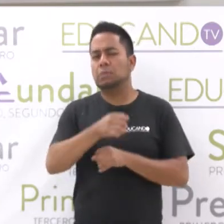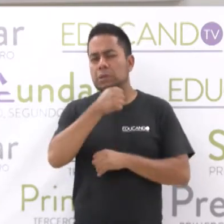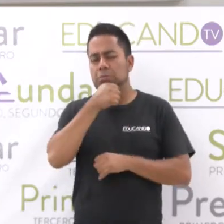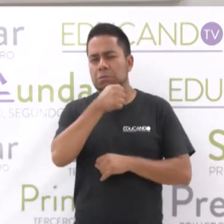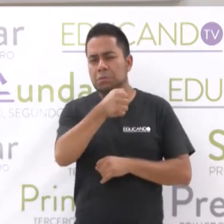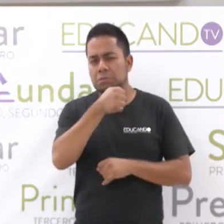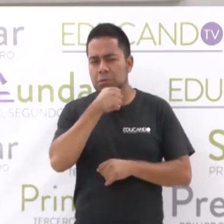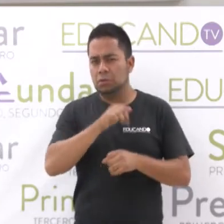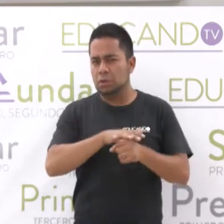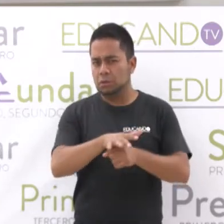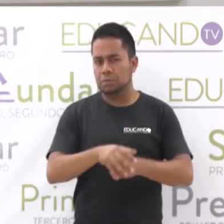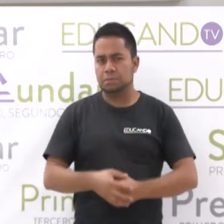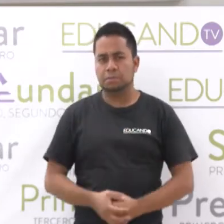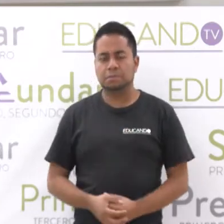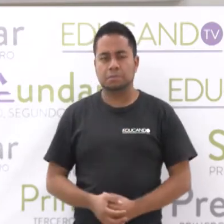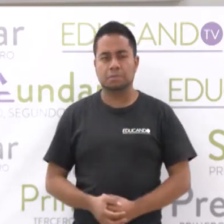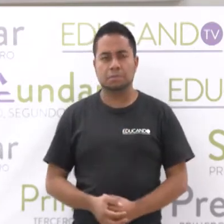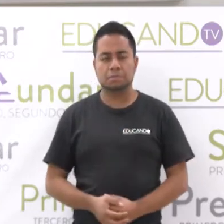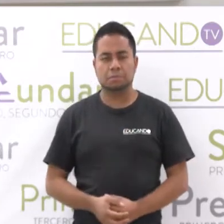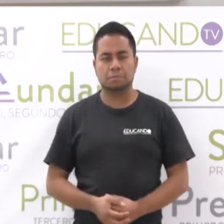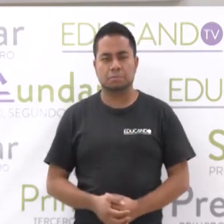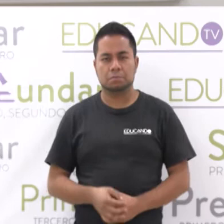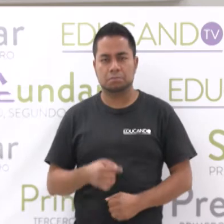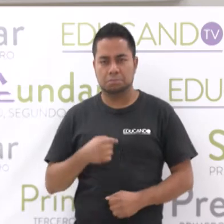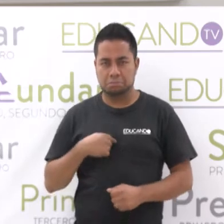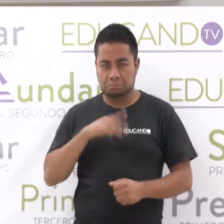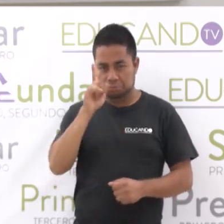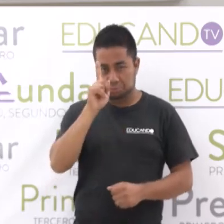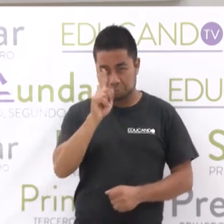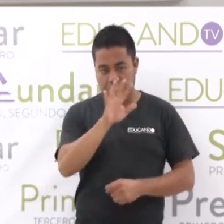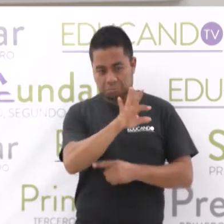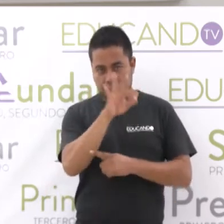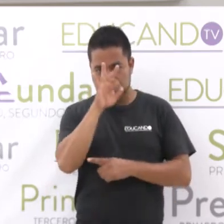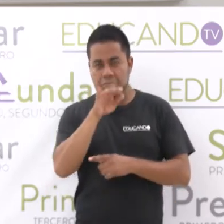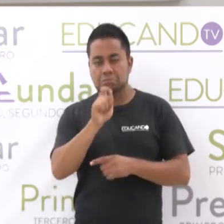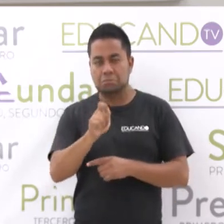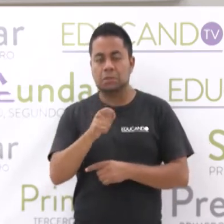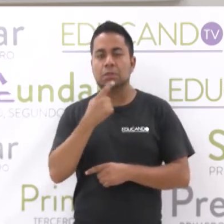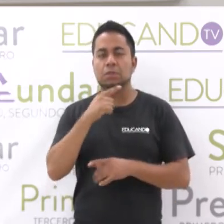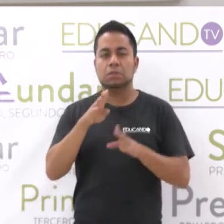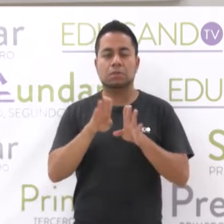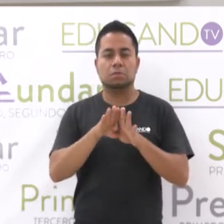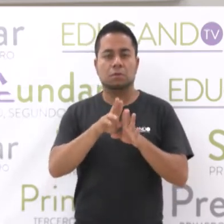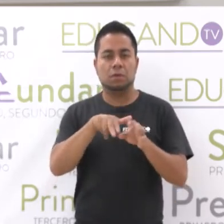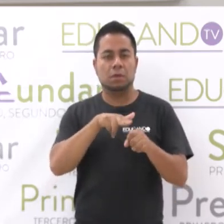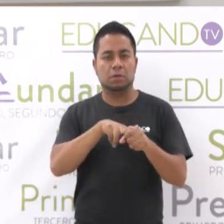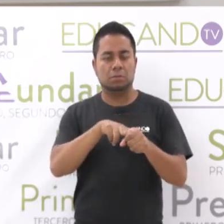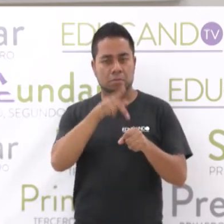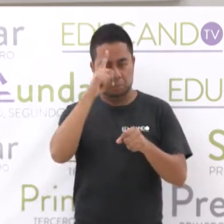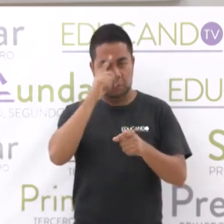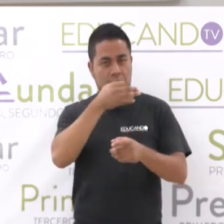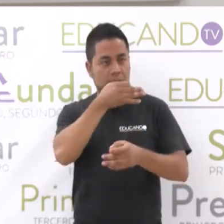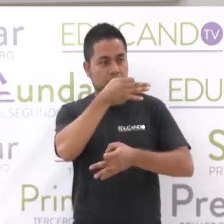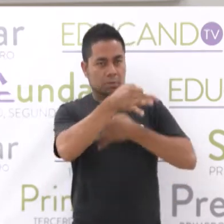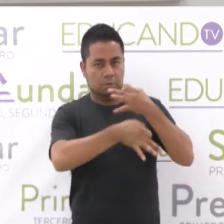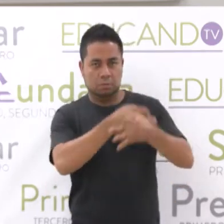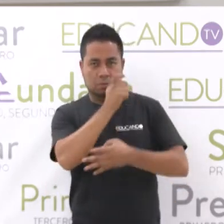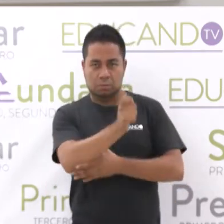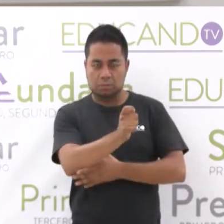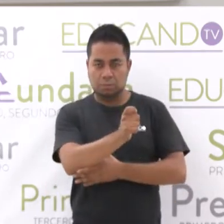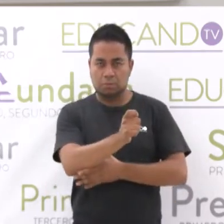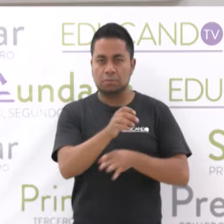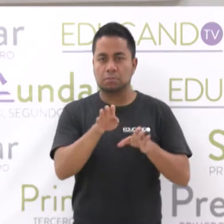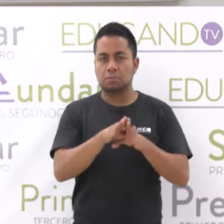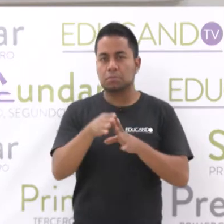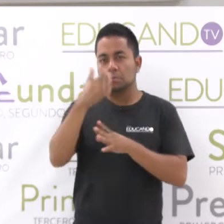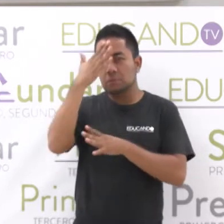reportaje? Pues yo les traje aquí una, en cual es que sus formas habituales de difusión pues son